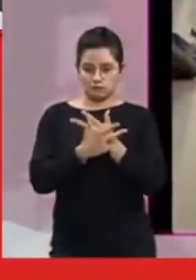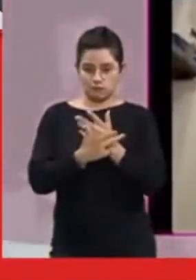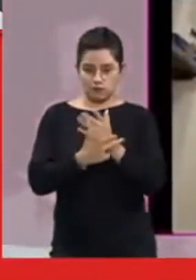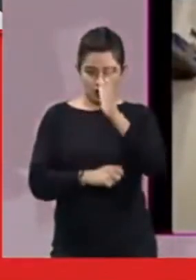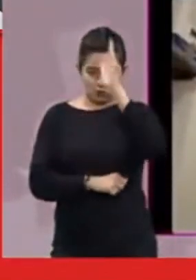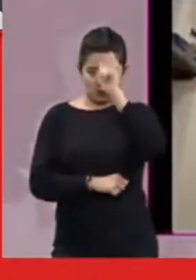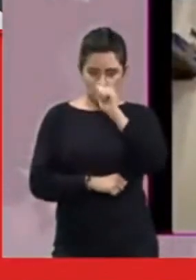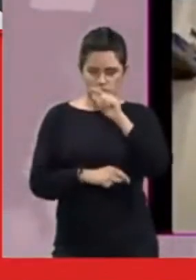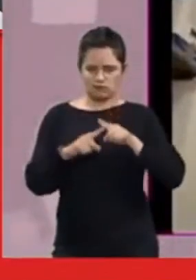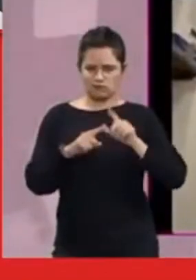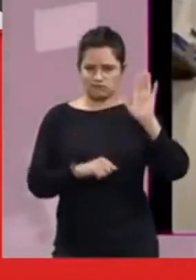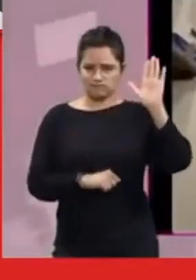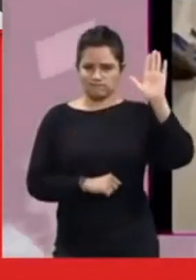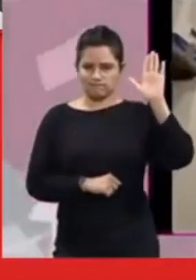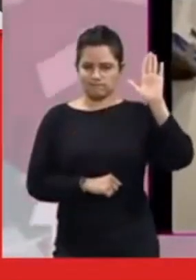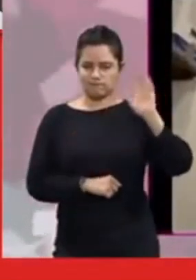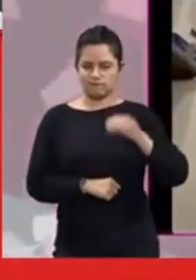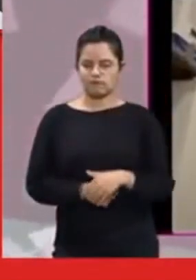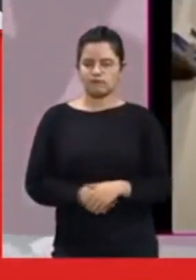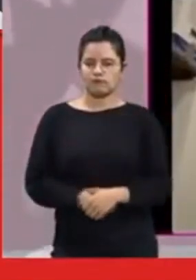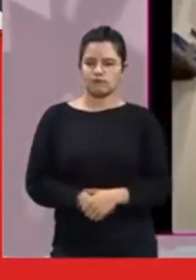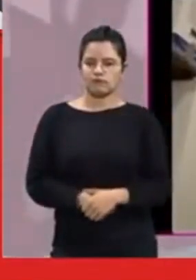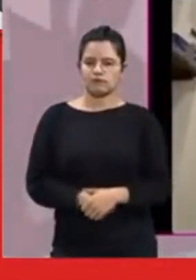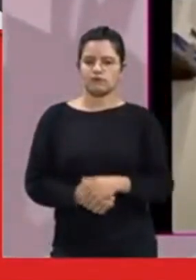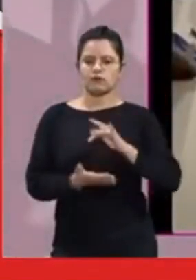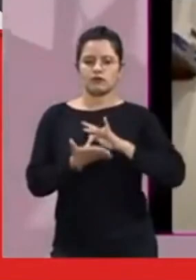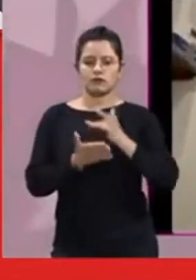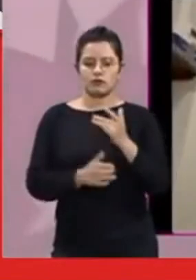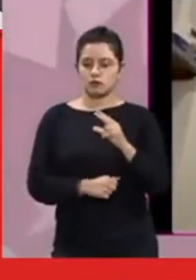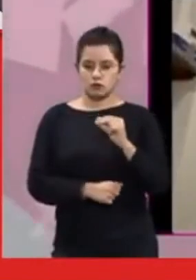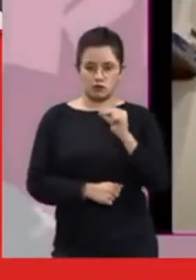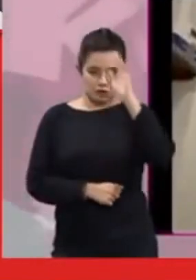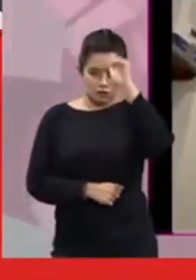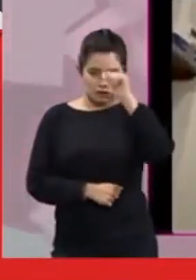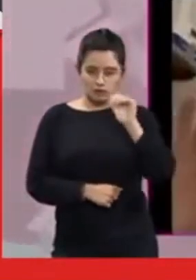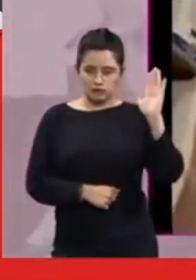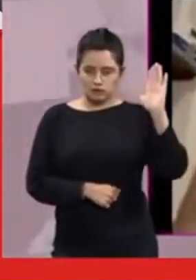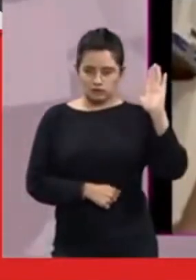quienes están conectados virtualmente, sí van a manifestar. Gracias. En contra.